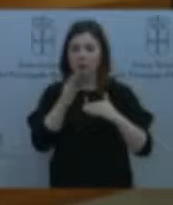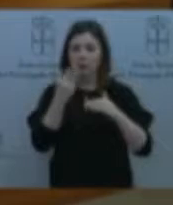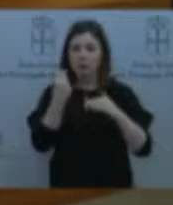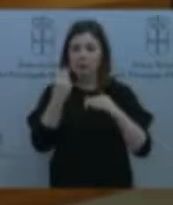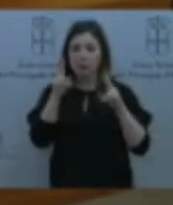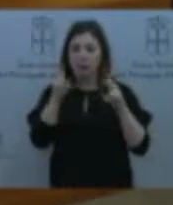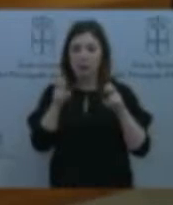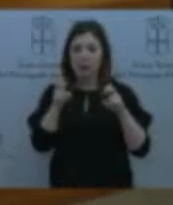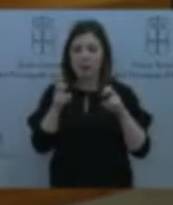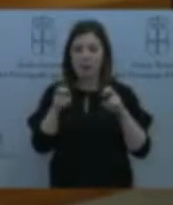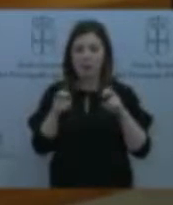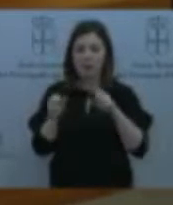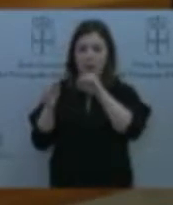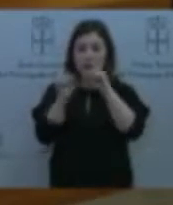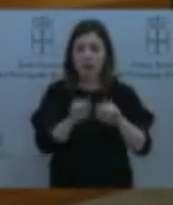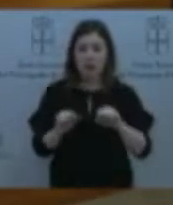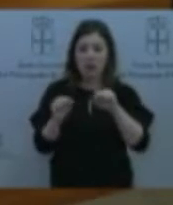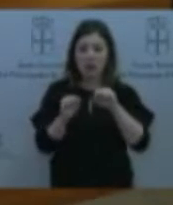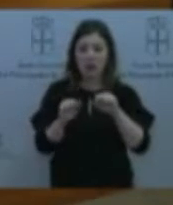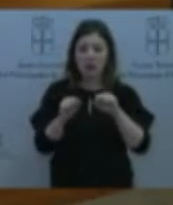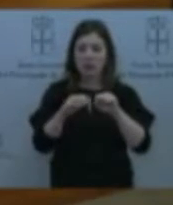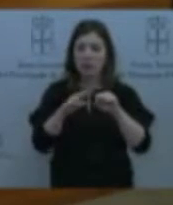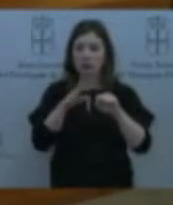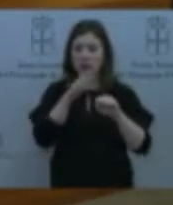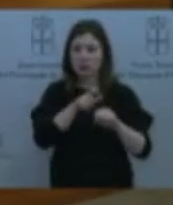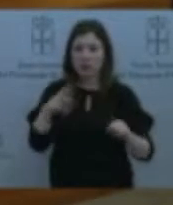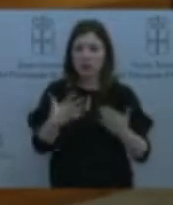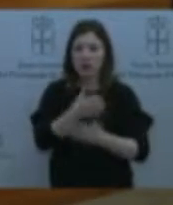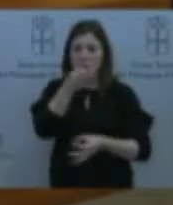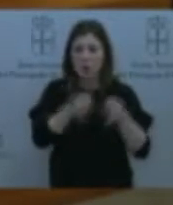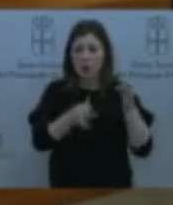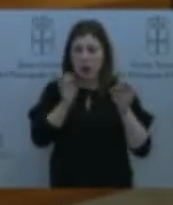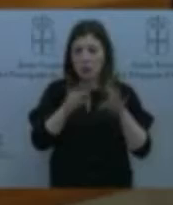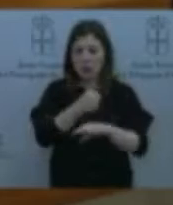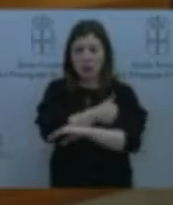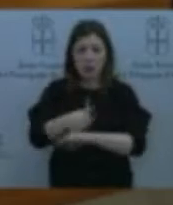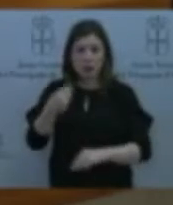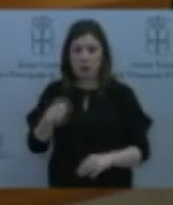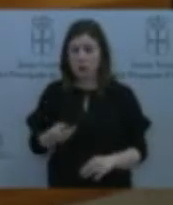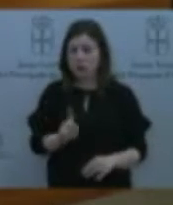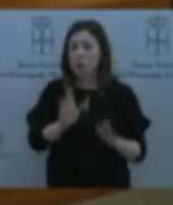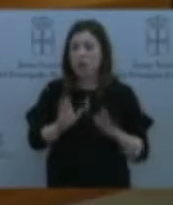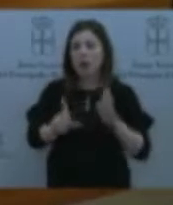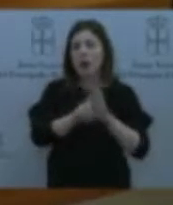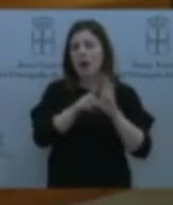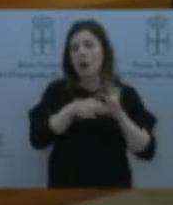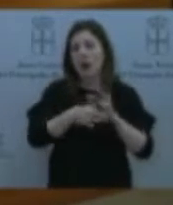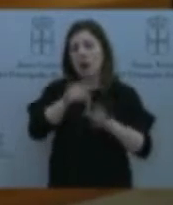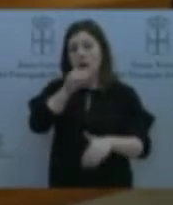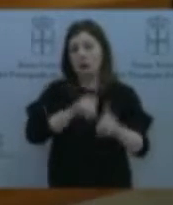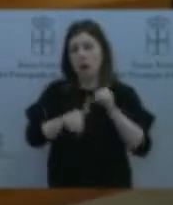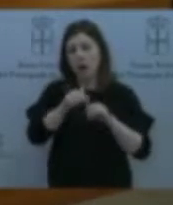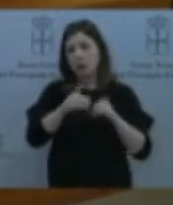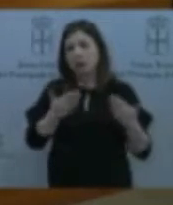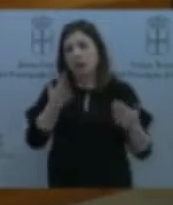que no todas las personas sean juzgadas por los mismos tribunales? Pero sobre la ley electoral, pues en realidad lo que sí que hay es una